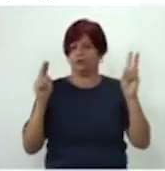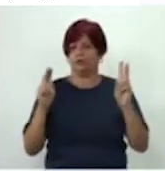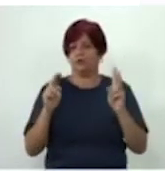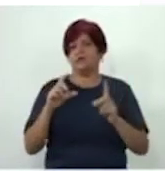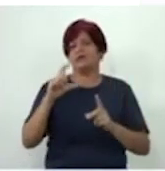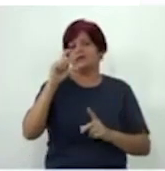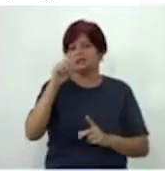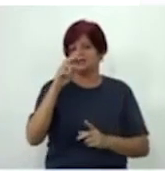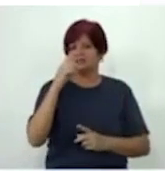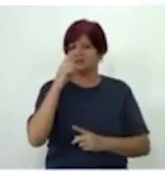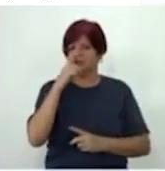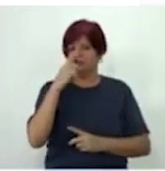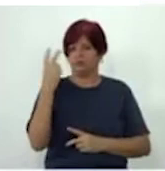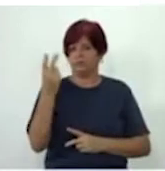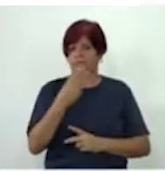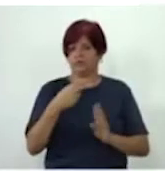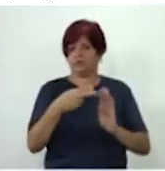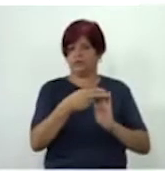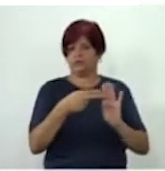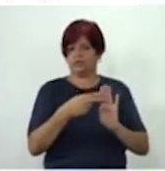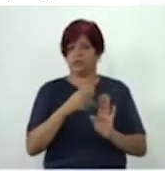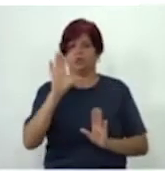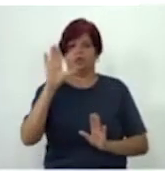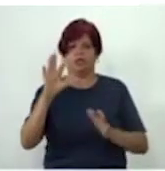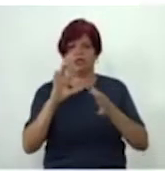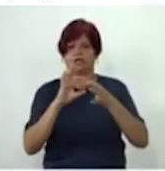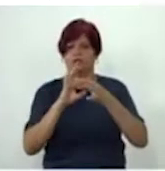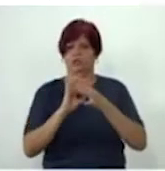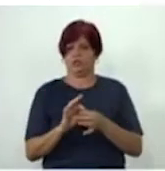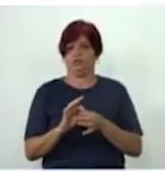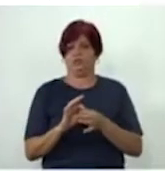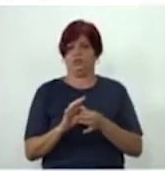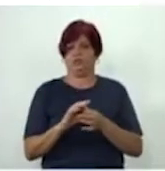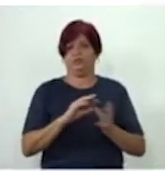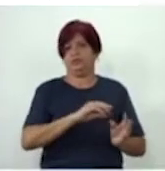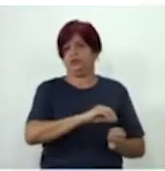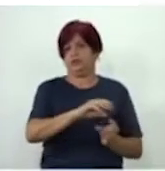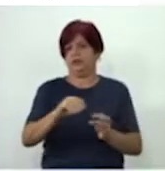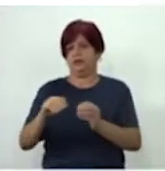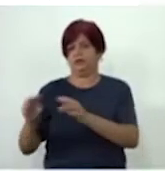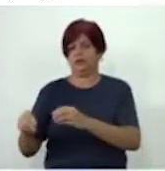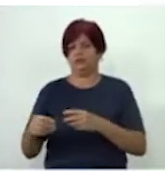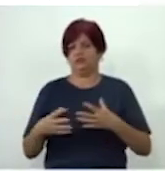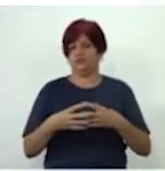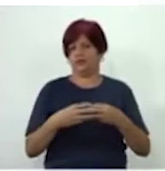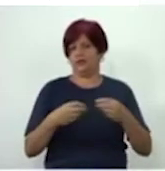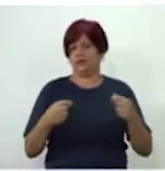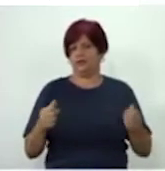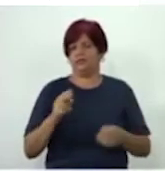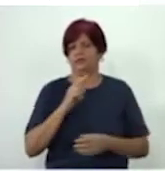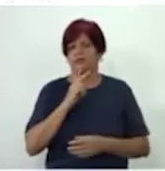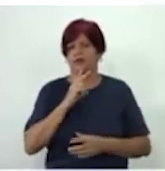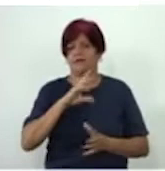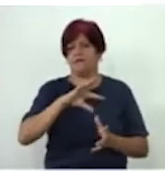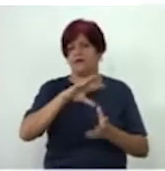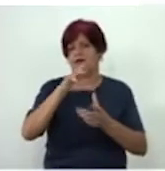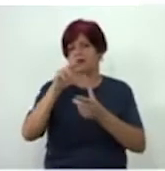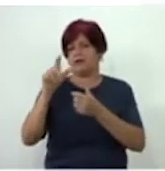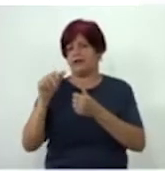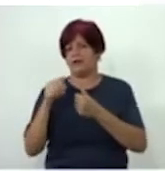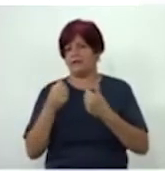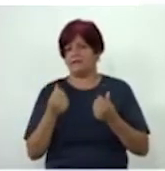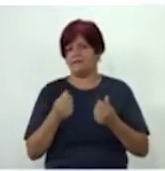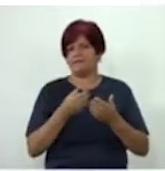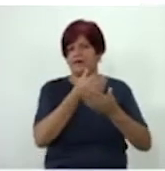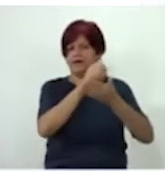Naturales en 5º grado, como son entre otros la distribución de las tierras y las aguas, la esfera geográfica,